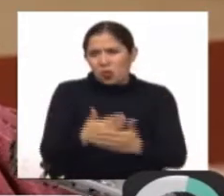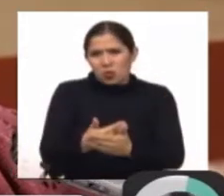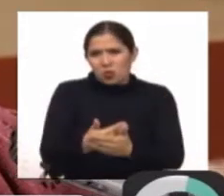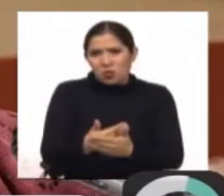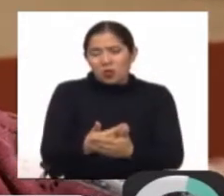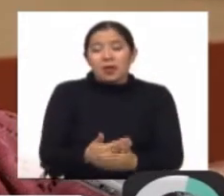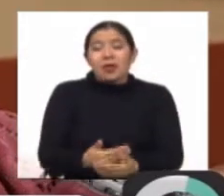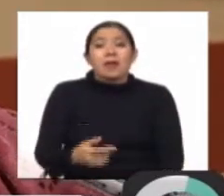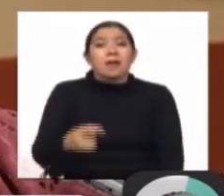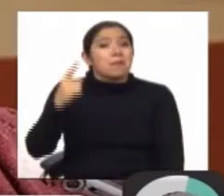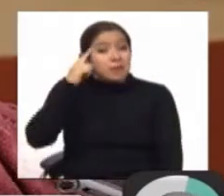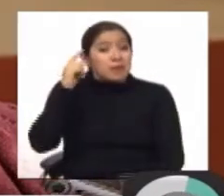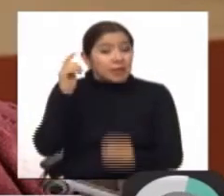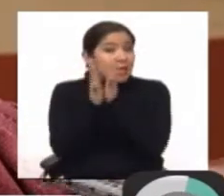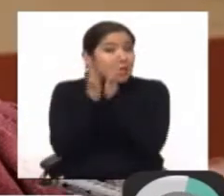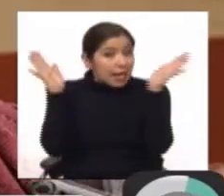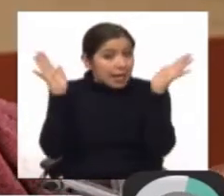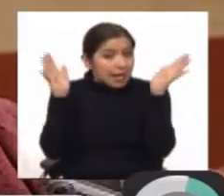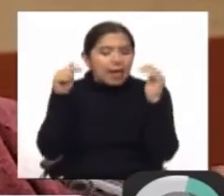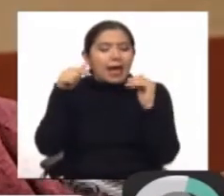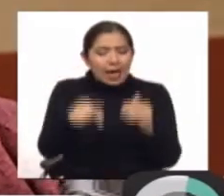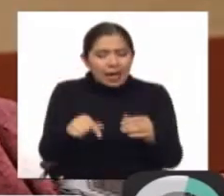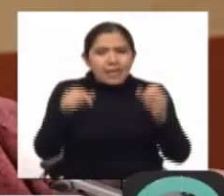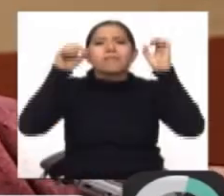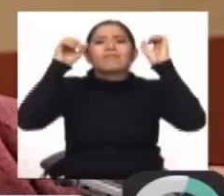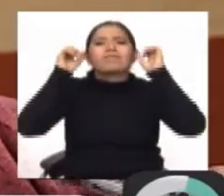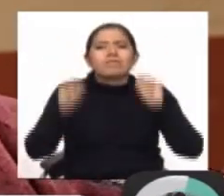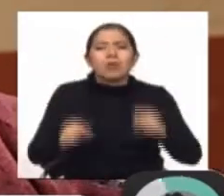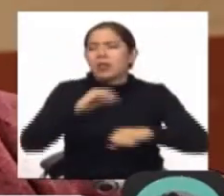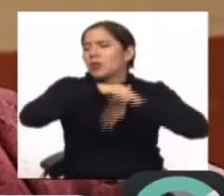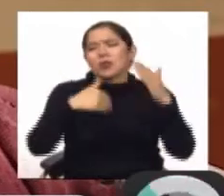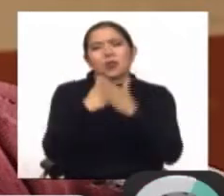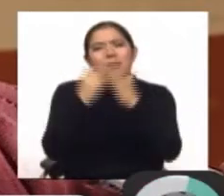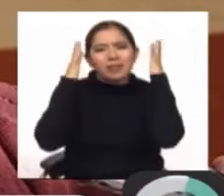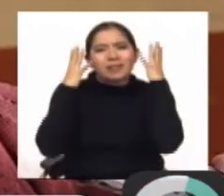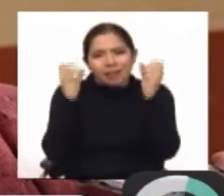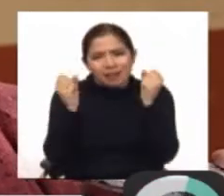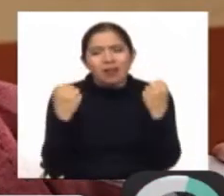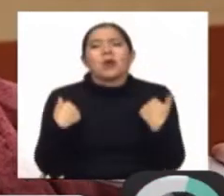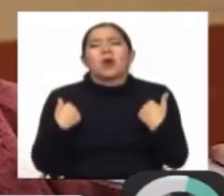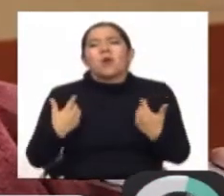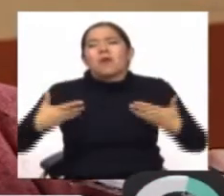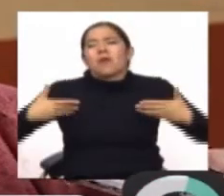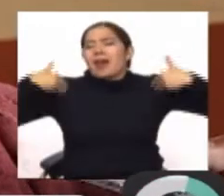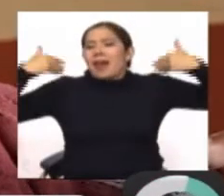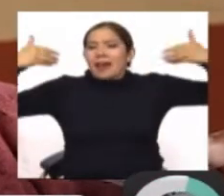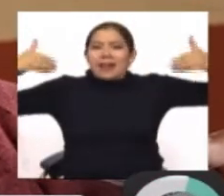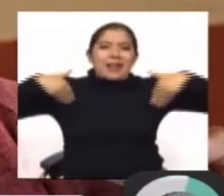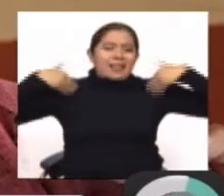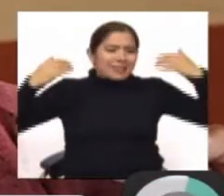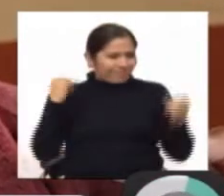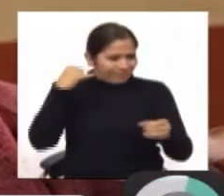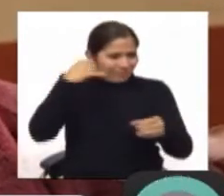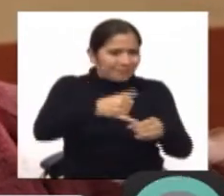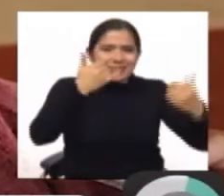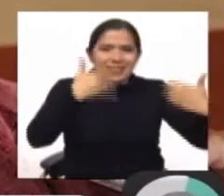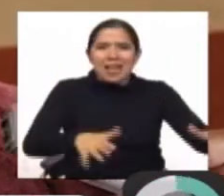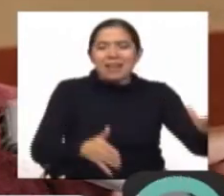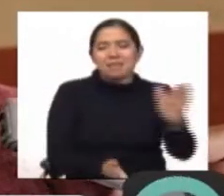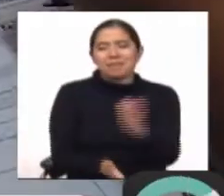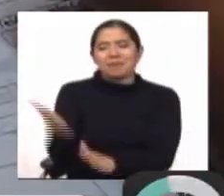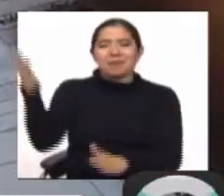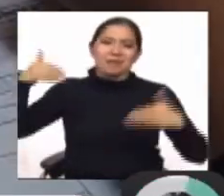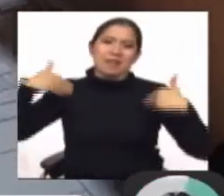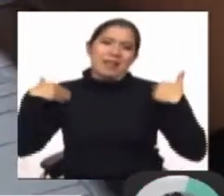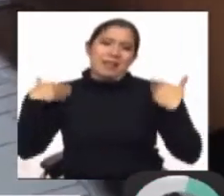5 años, sino va a ser en general donde ya vamos a tener todos. Y de eso me siento muy feliz y salí ya inscrita y inscrito mis hijos